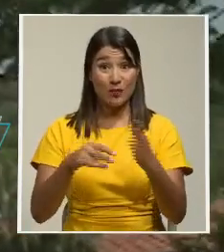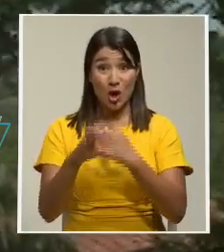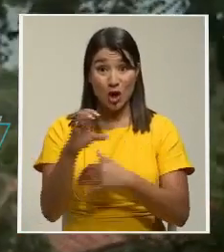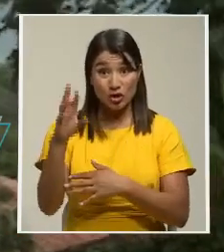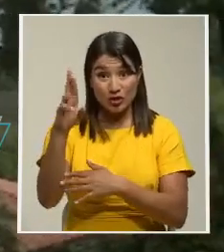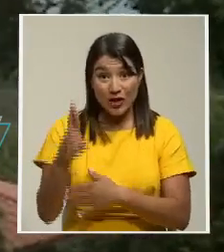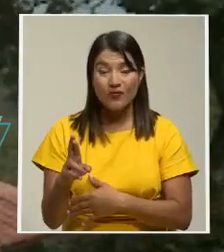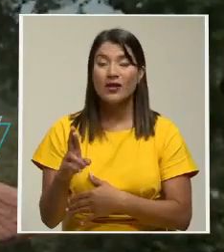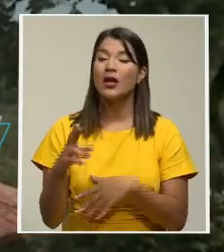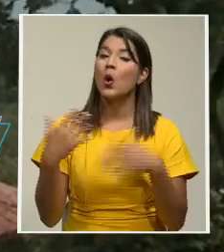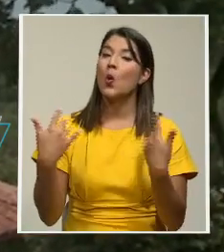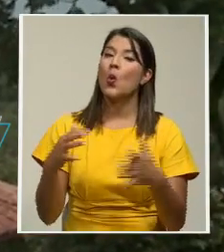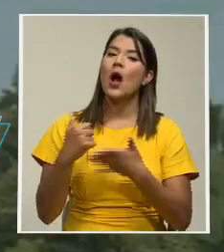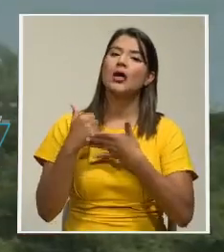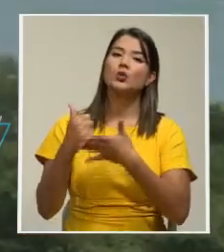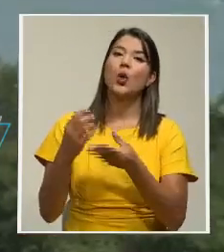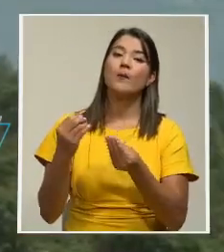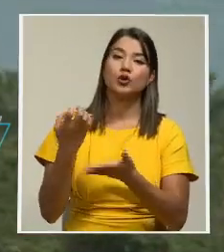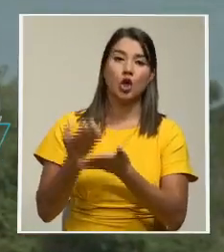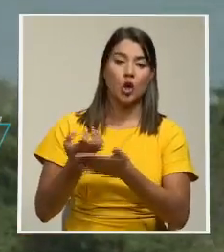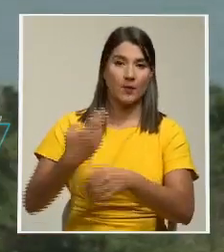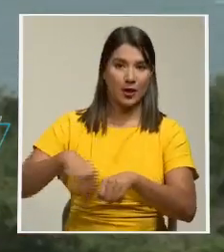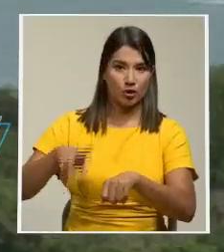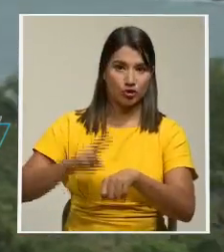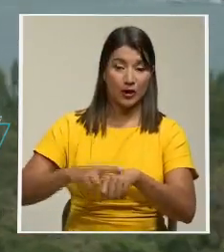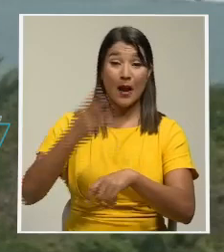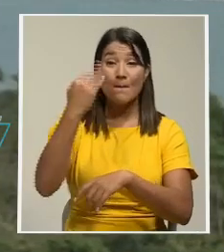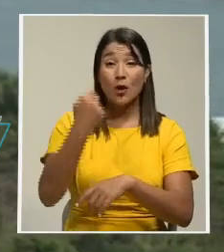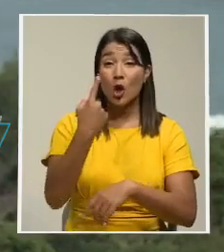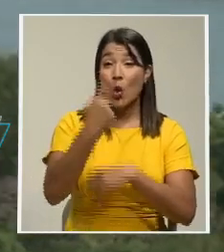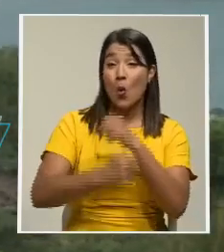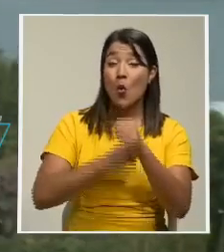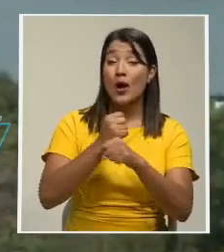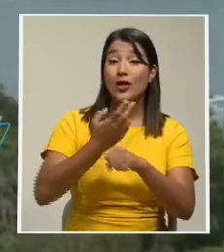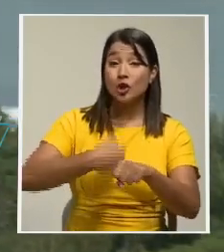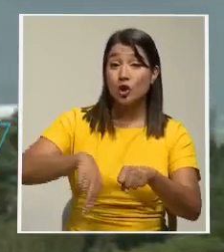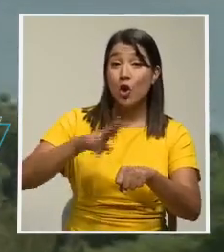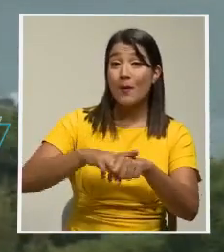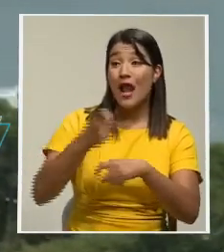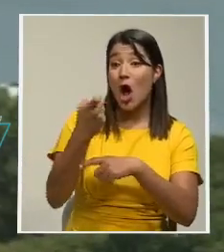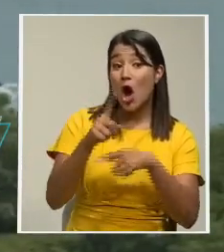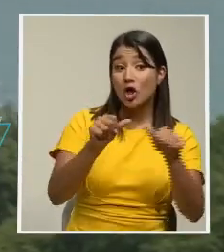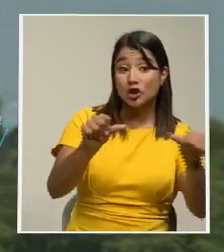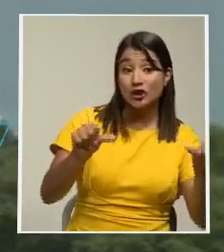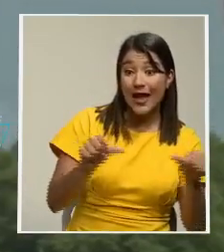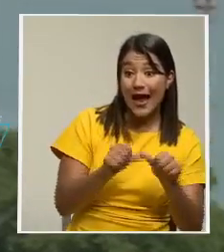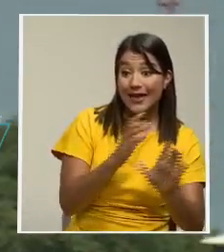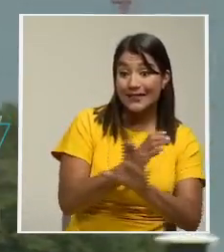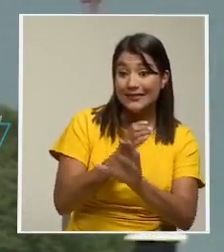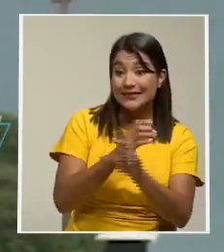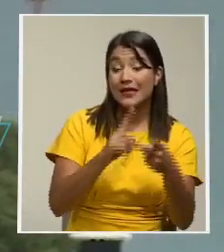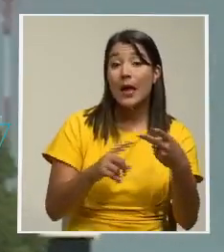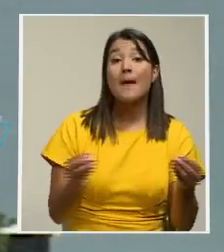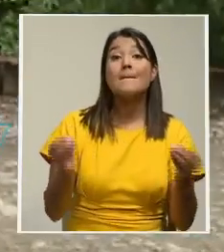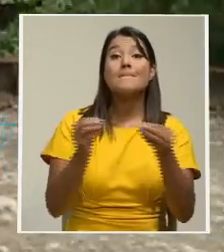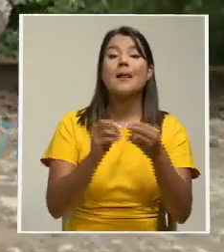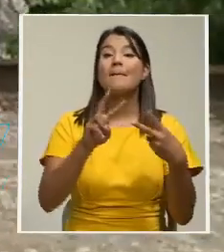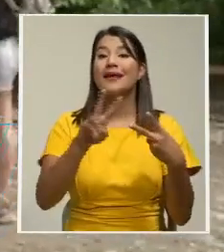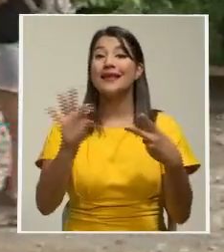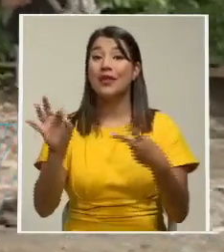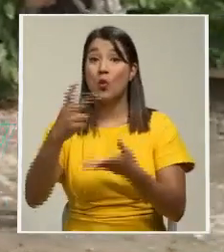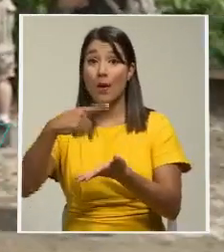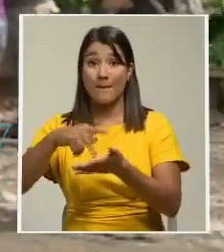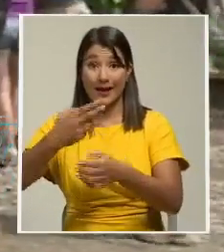la economía nacional, y es que en un año normal las 11 áreas de conservación y los 29 parques nacionales recibían